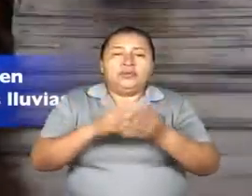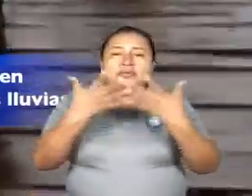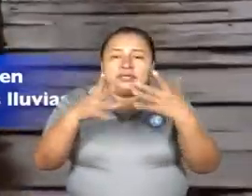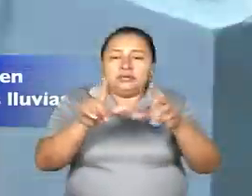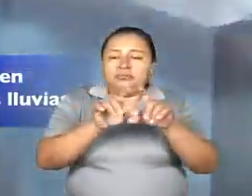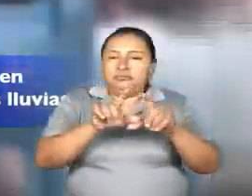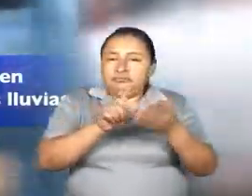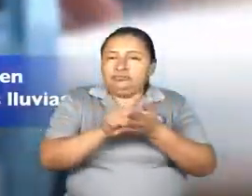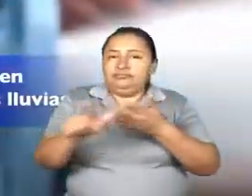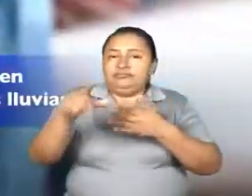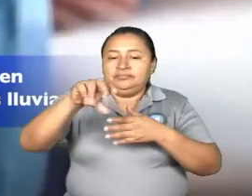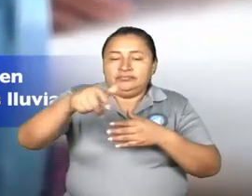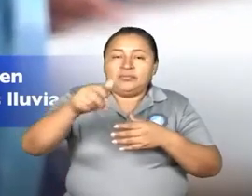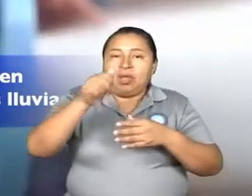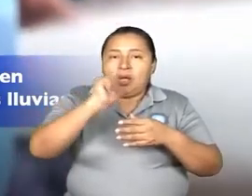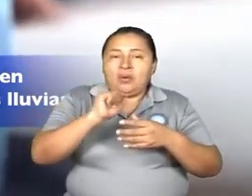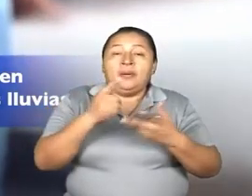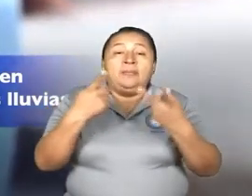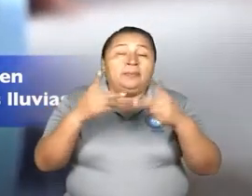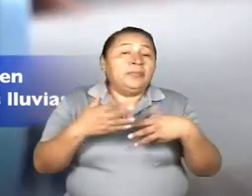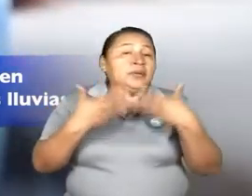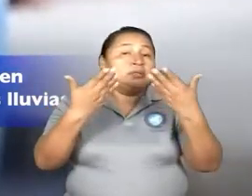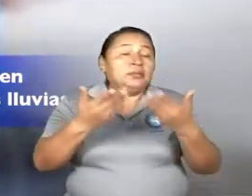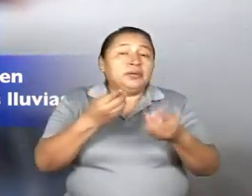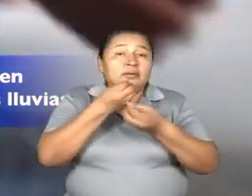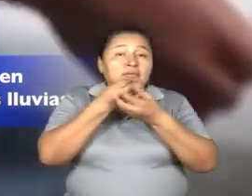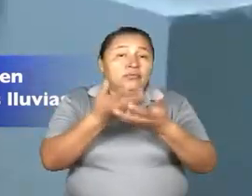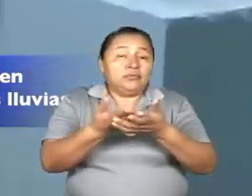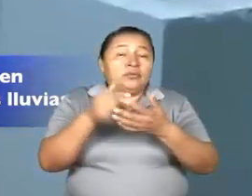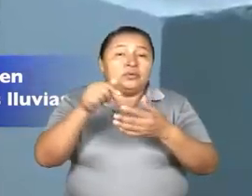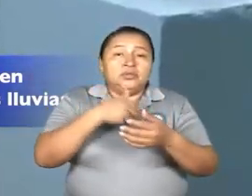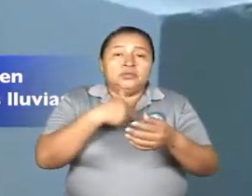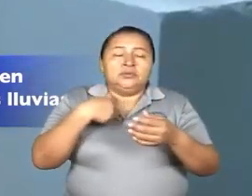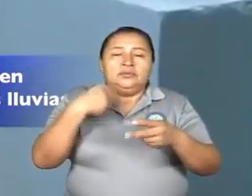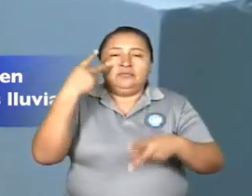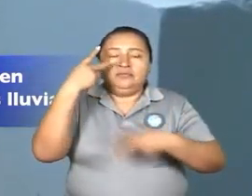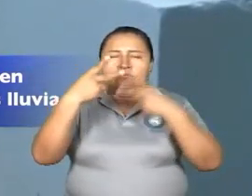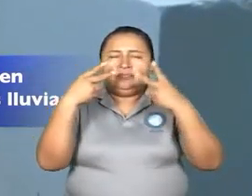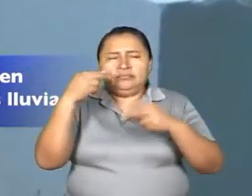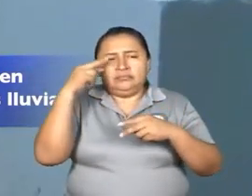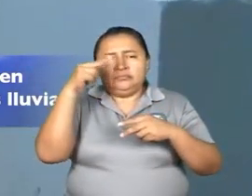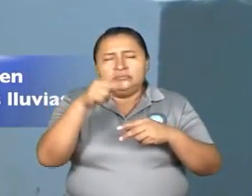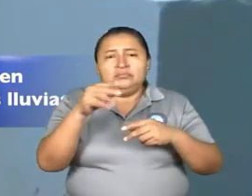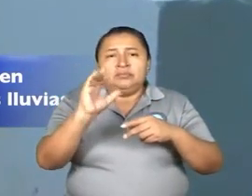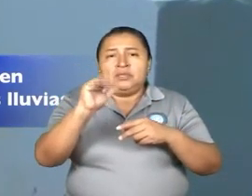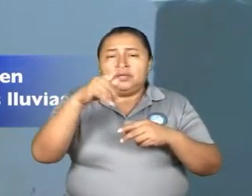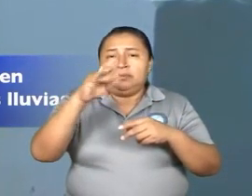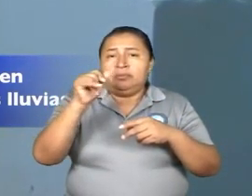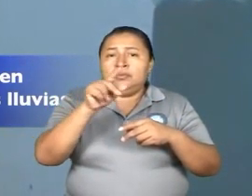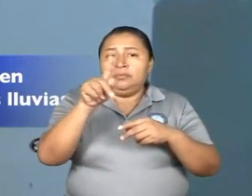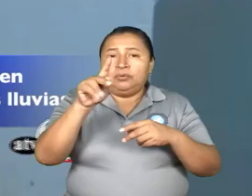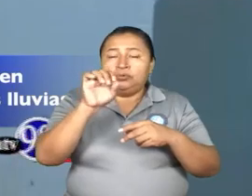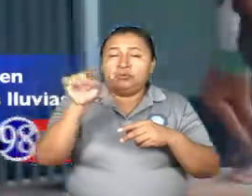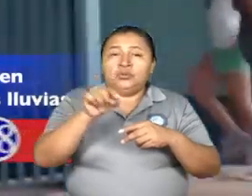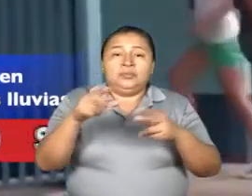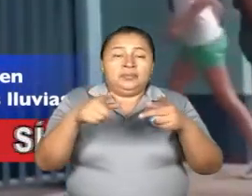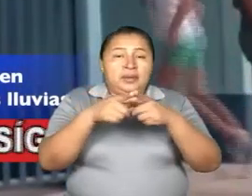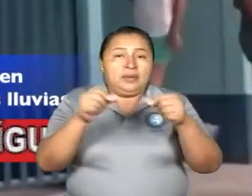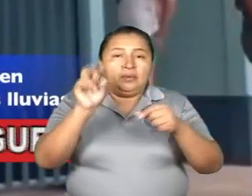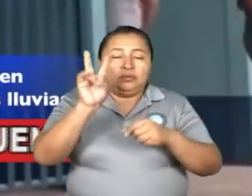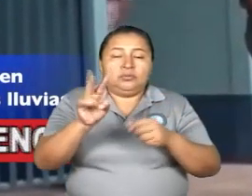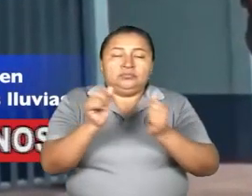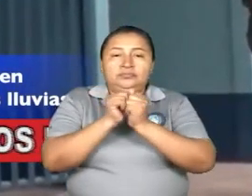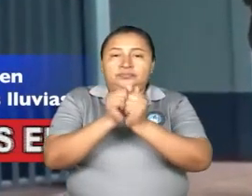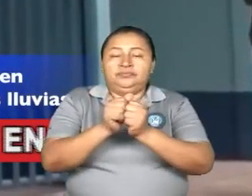servicio básico. Además de ello, informó que realizaron una visita técnica al campo de pozos Managua 2, en compañía